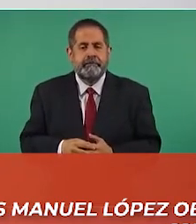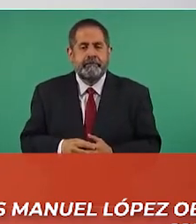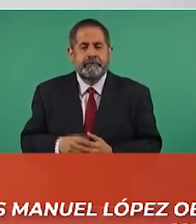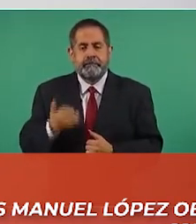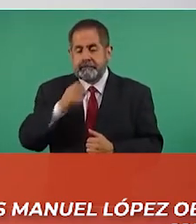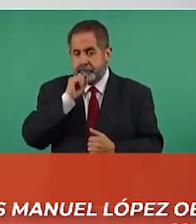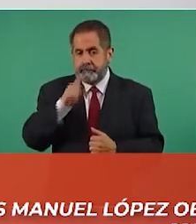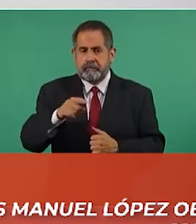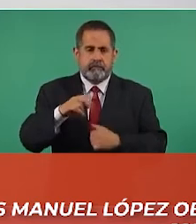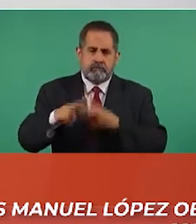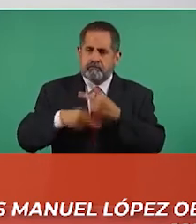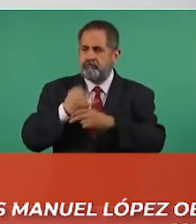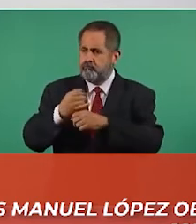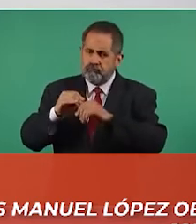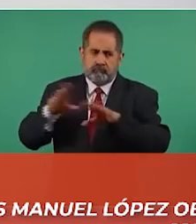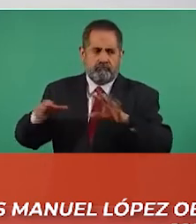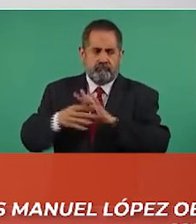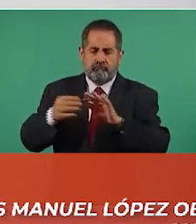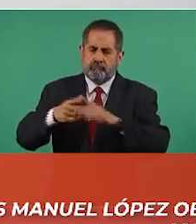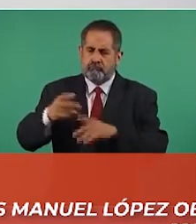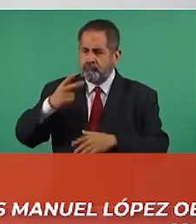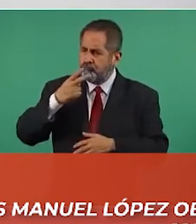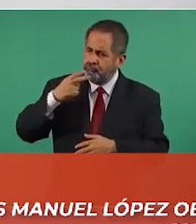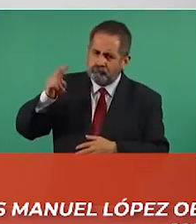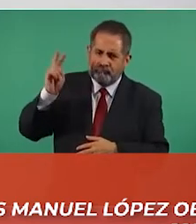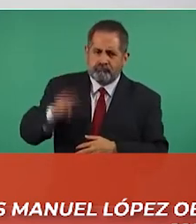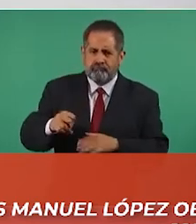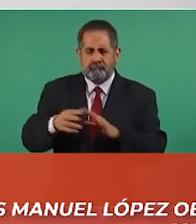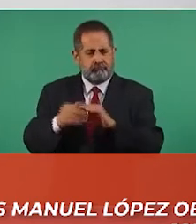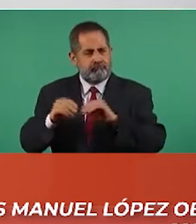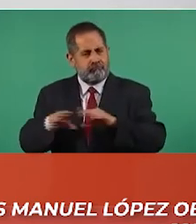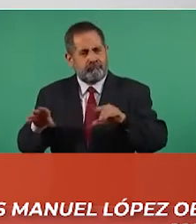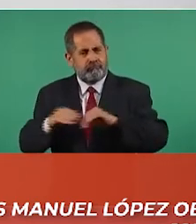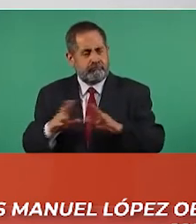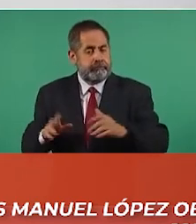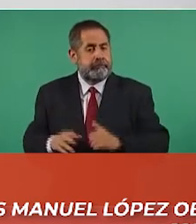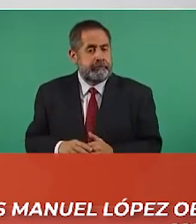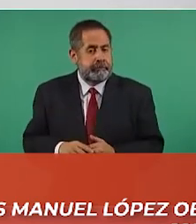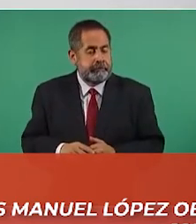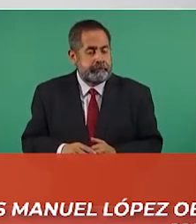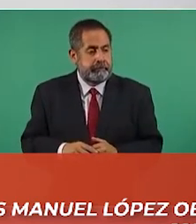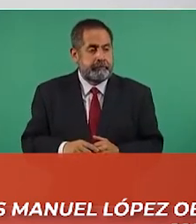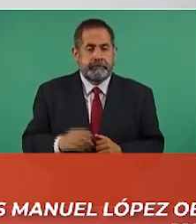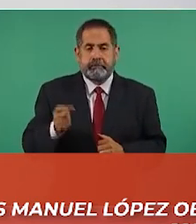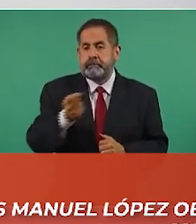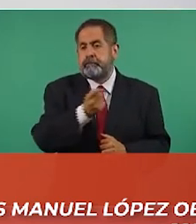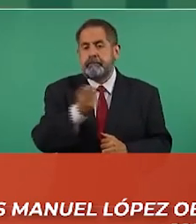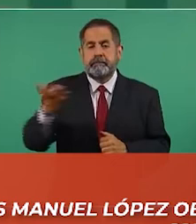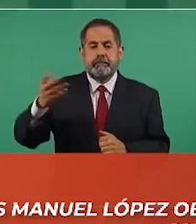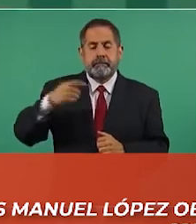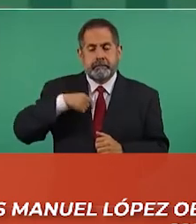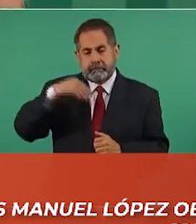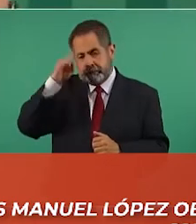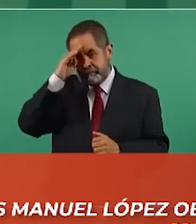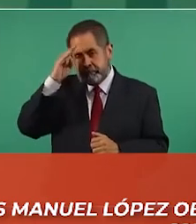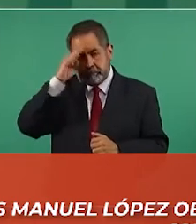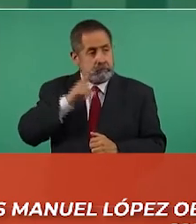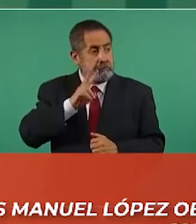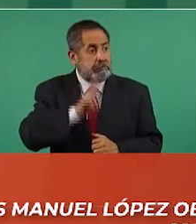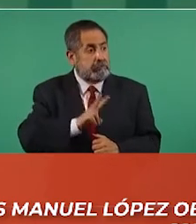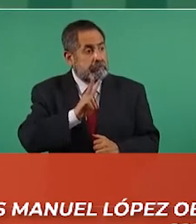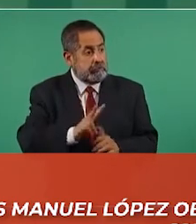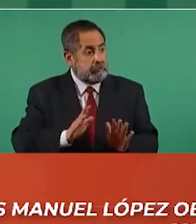y también informándole a la gente, porque hay quienes se tragan todo eso.